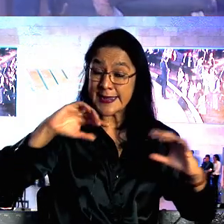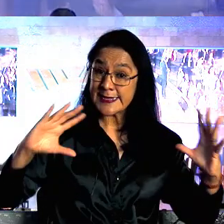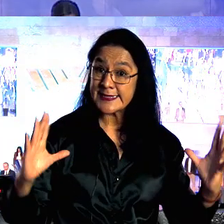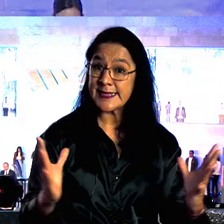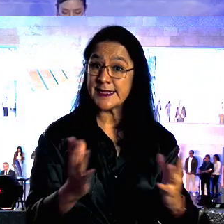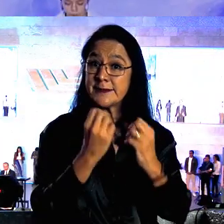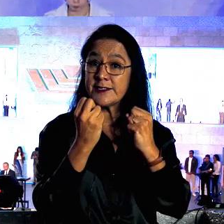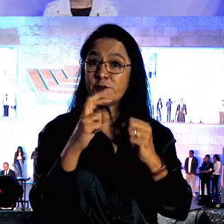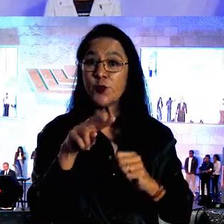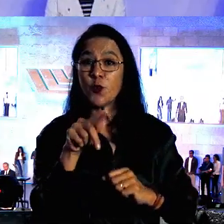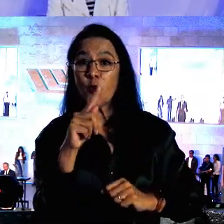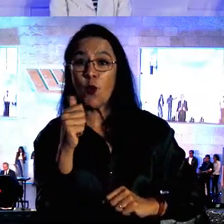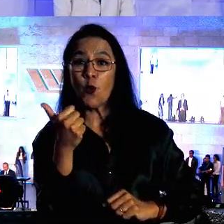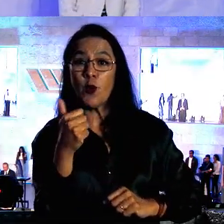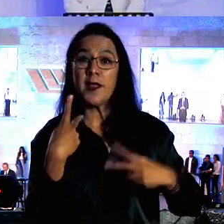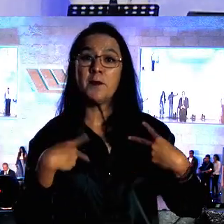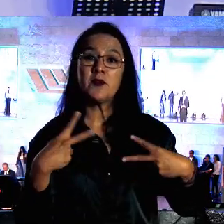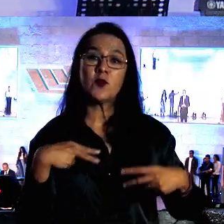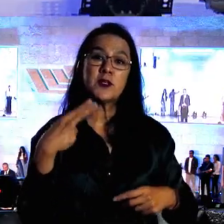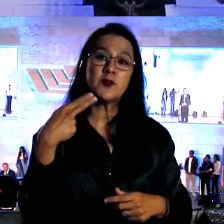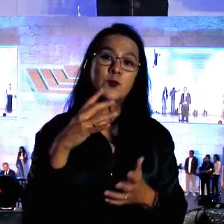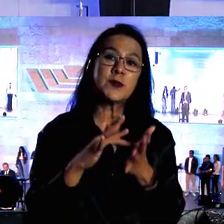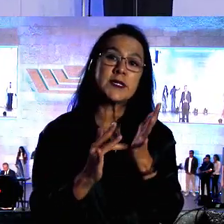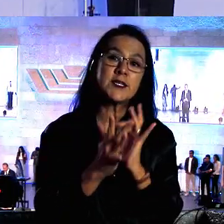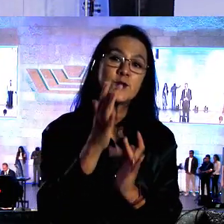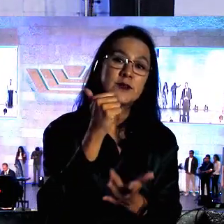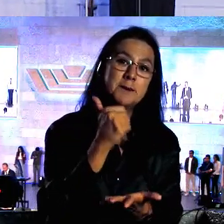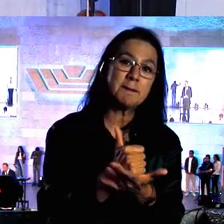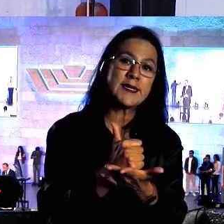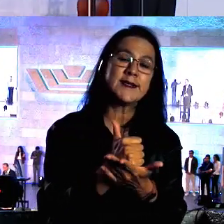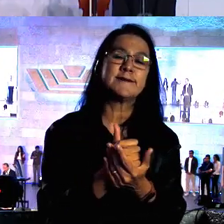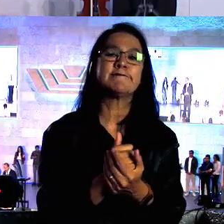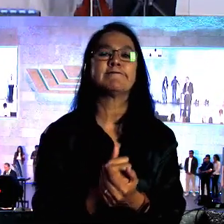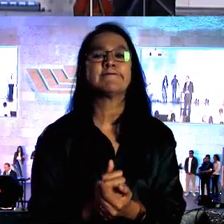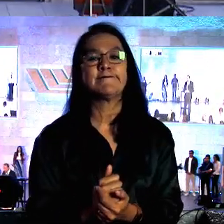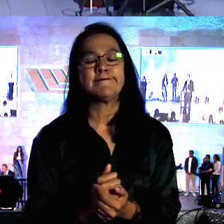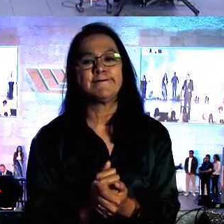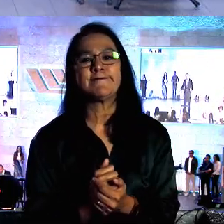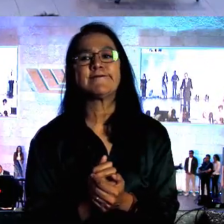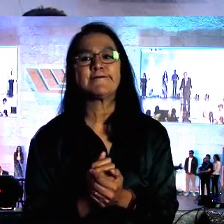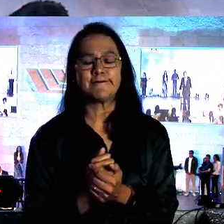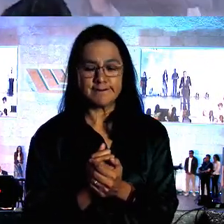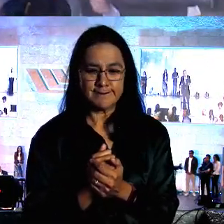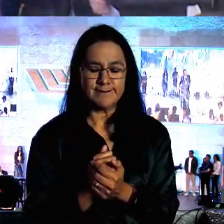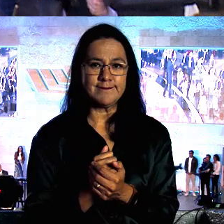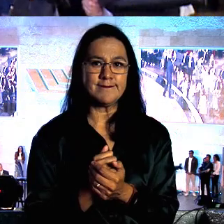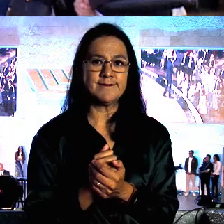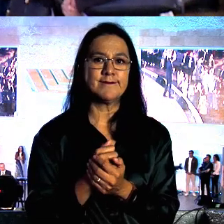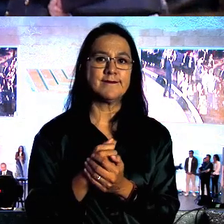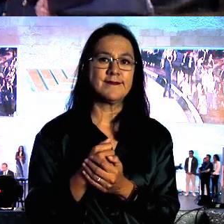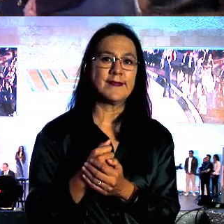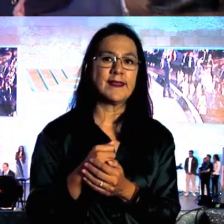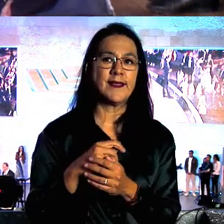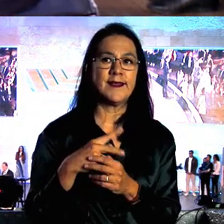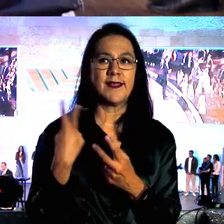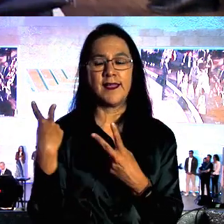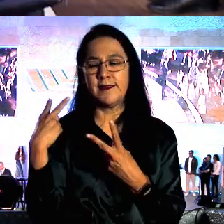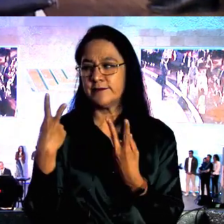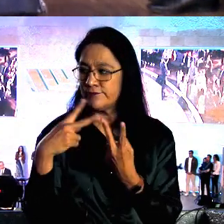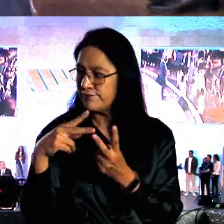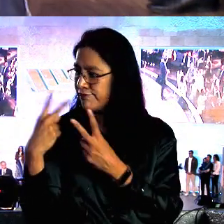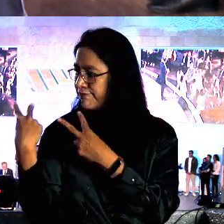personas en el nombre de Jesús amén amén quieren dar media vuelta hay una persona que les quiere